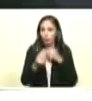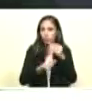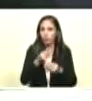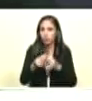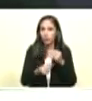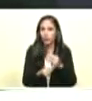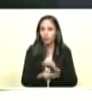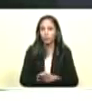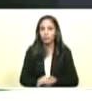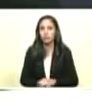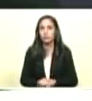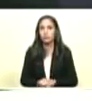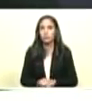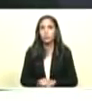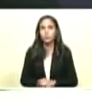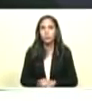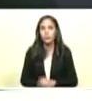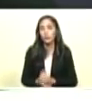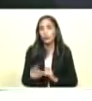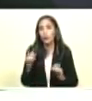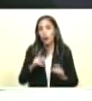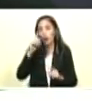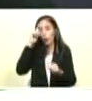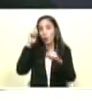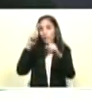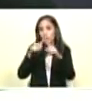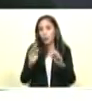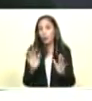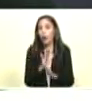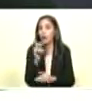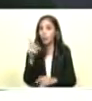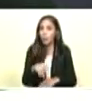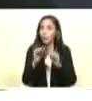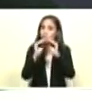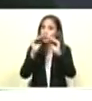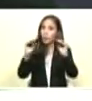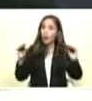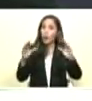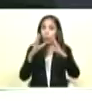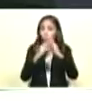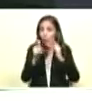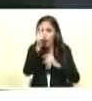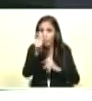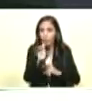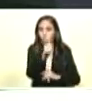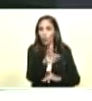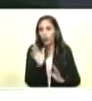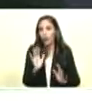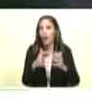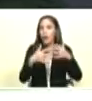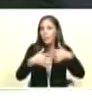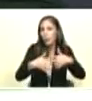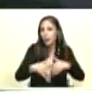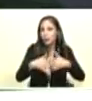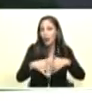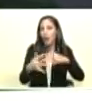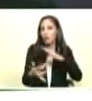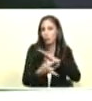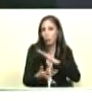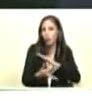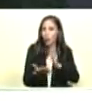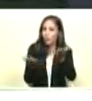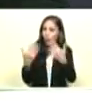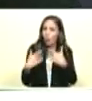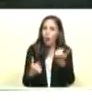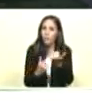con criptomonedas, porque aspiramos y aprovechamos y hacemos un llamado a todo aquel empresariado del mundo tecnológico, que con